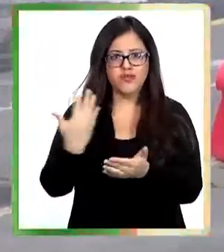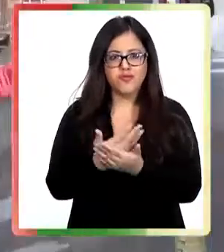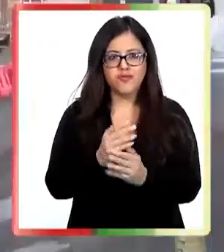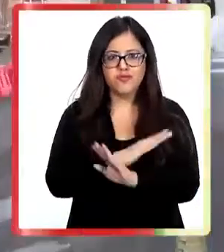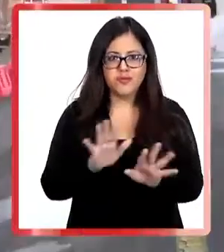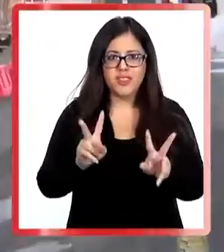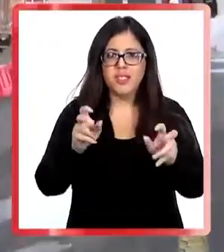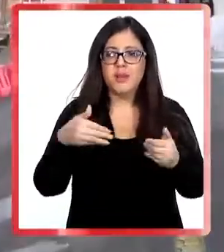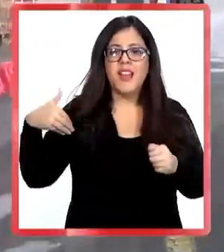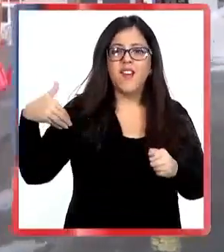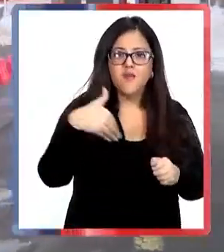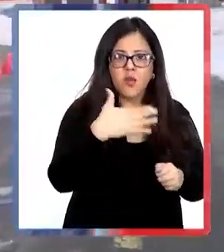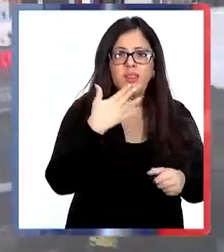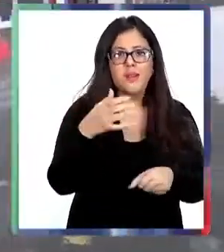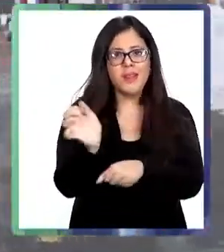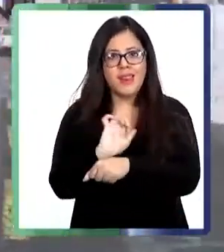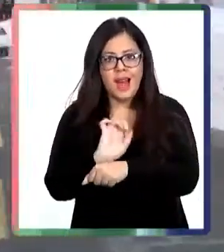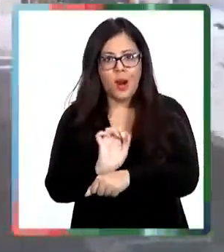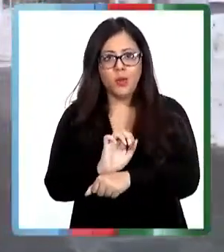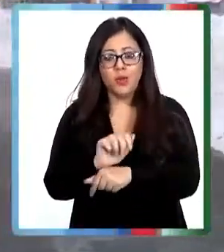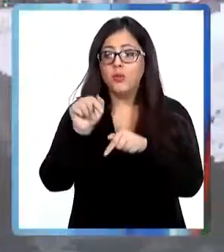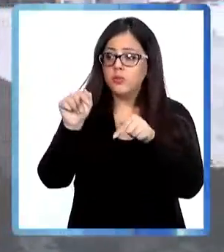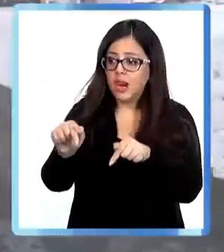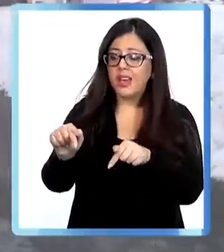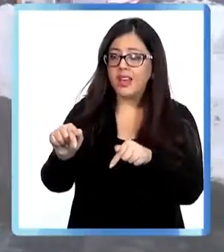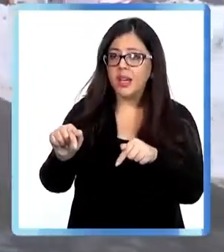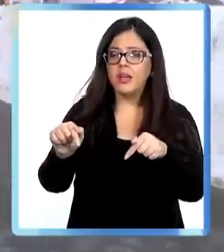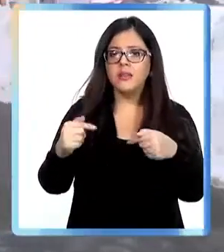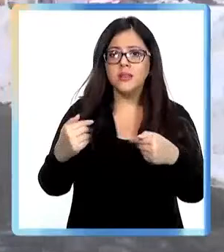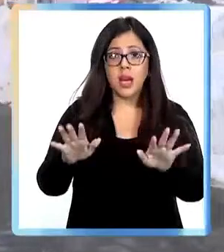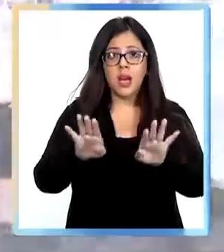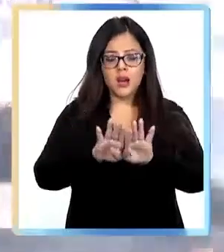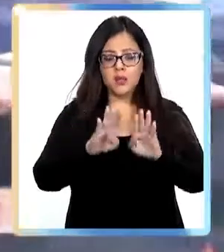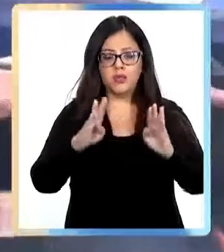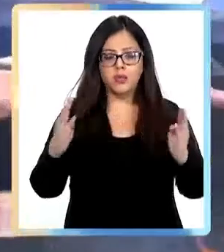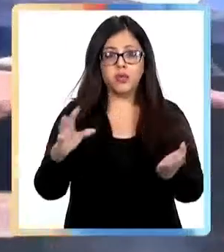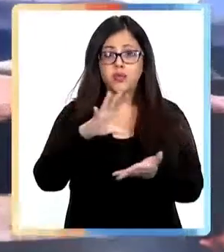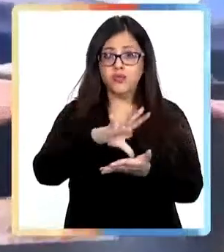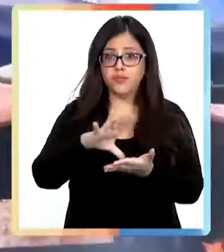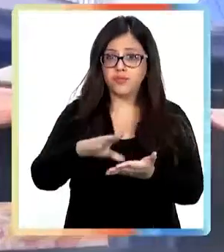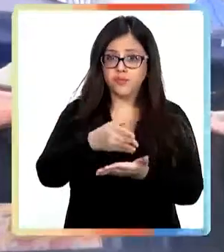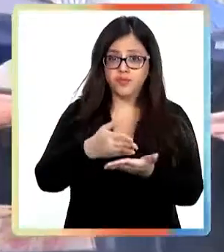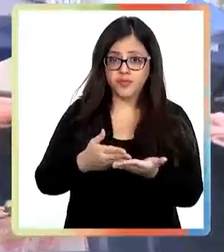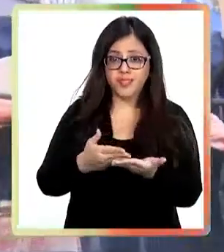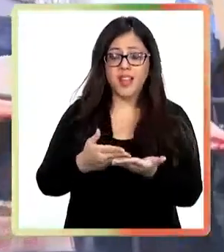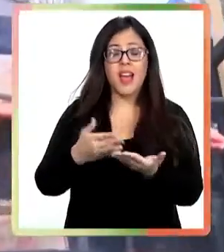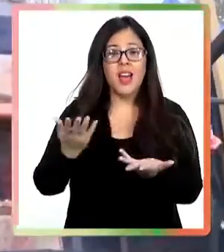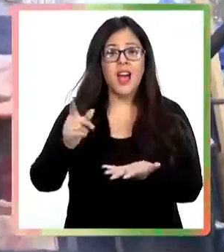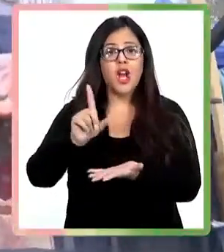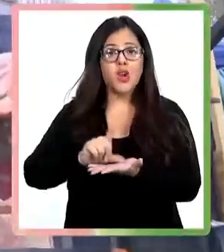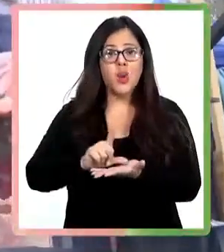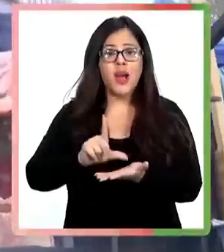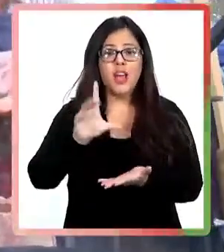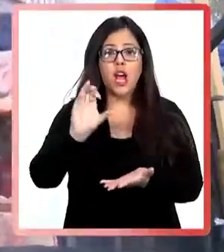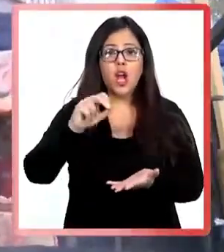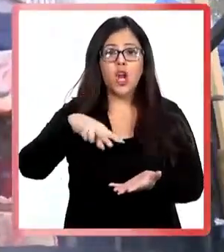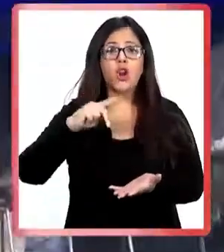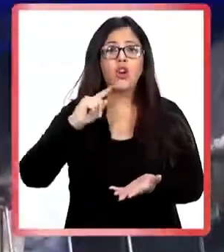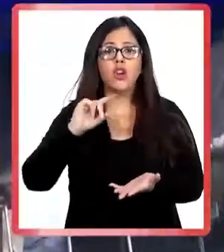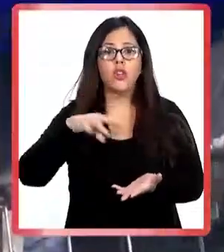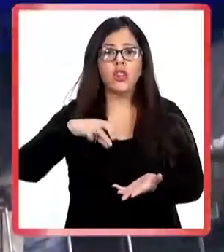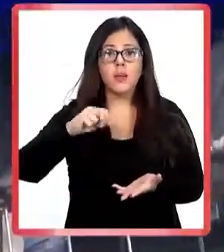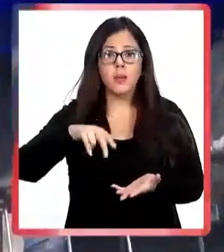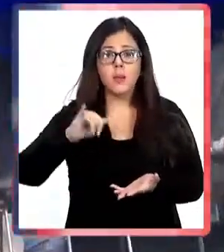buses. Coincidentemente con la reapertura de la frontera terrestre, en la zona rural de Lonquimay se realizó la